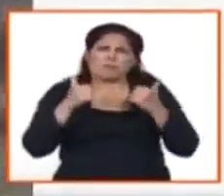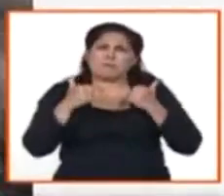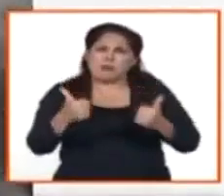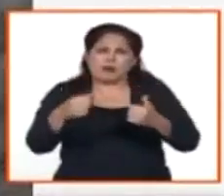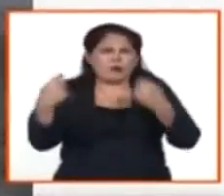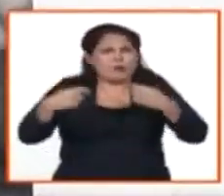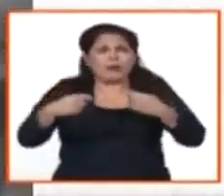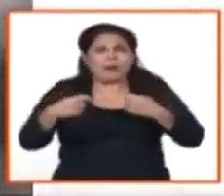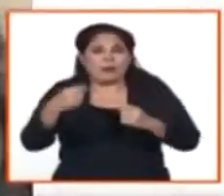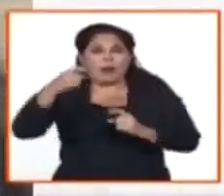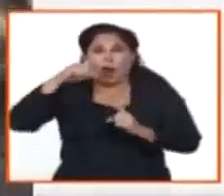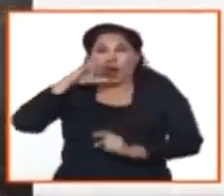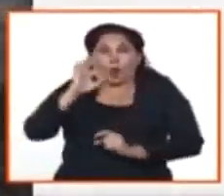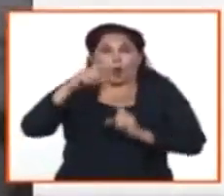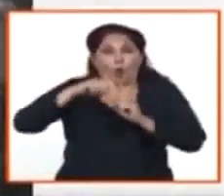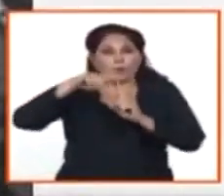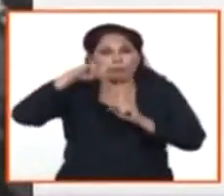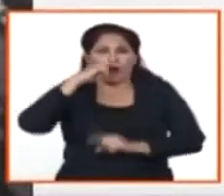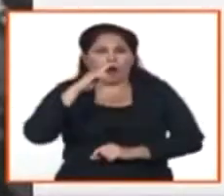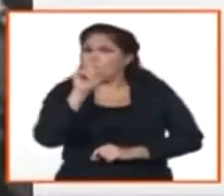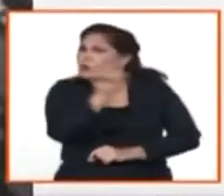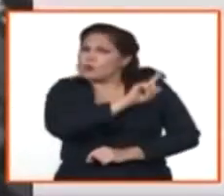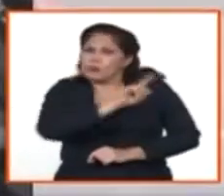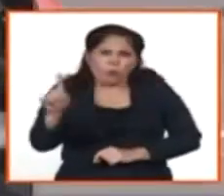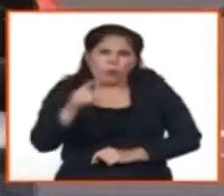NATO. No OTAN.